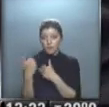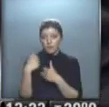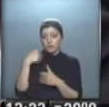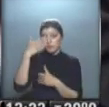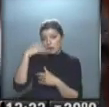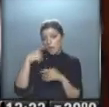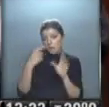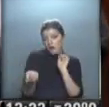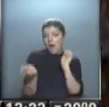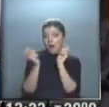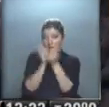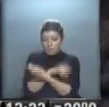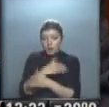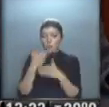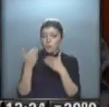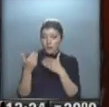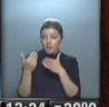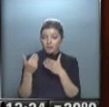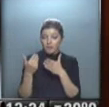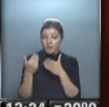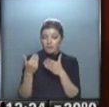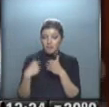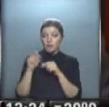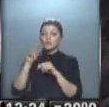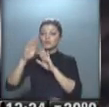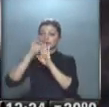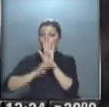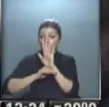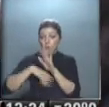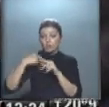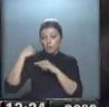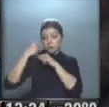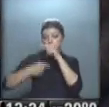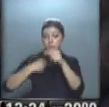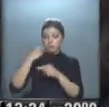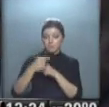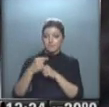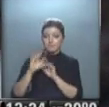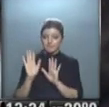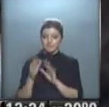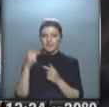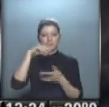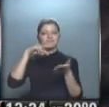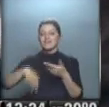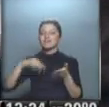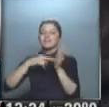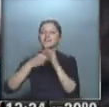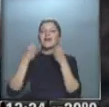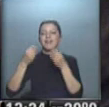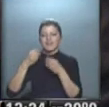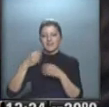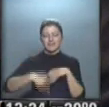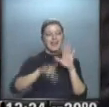transferirlo manteniendo sus recursos que había invertido. ¿Qué quiero decir con esto? Es mentira que la aplicación de la